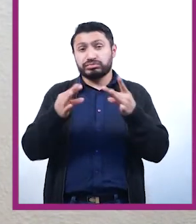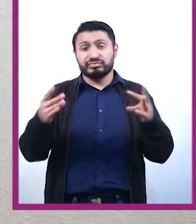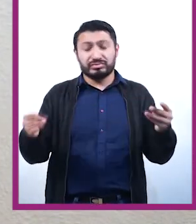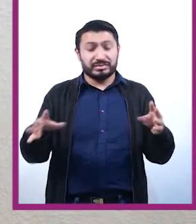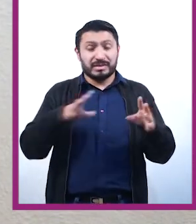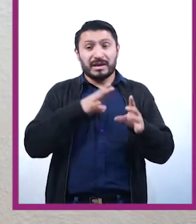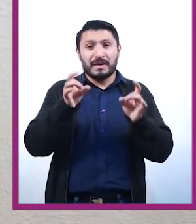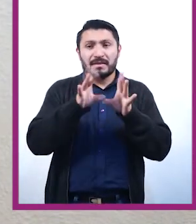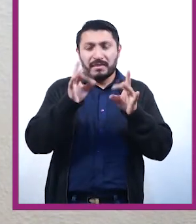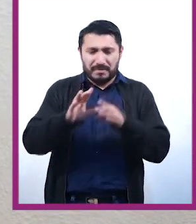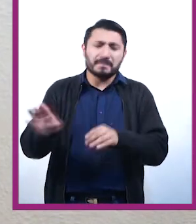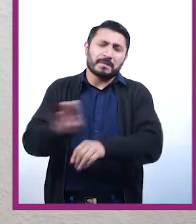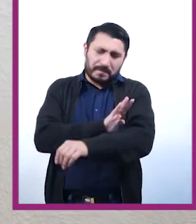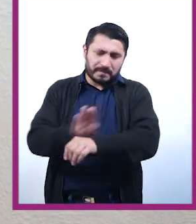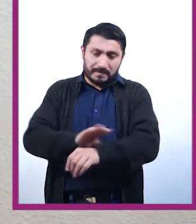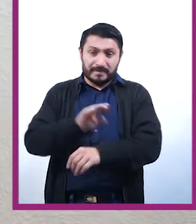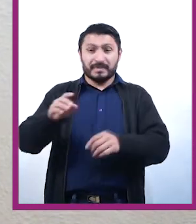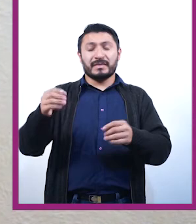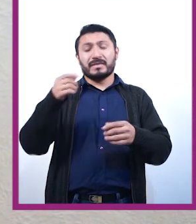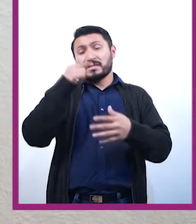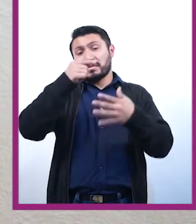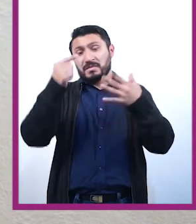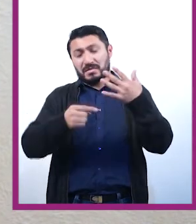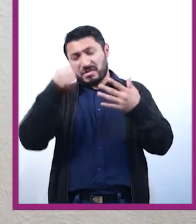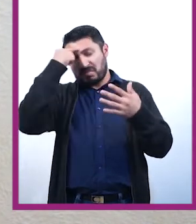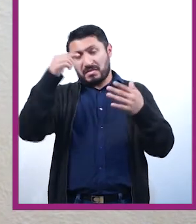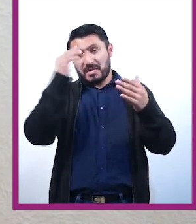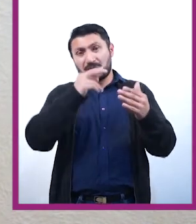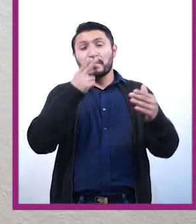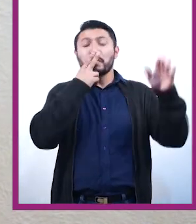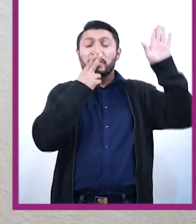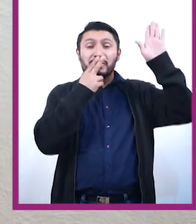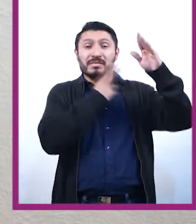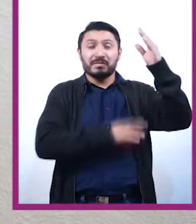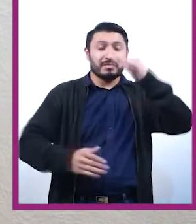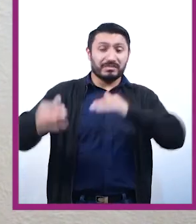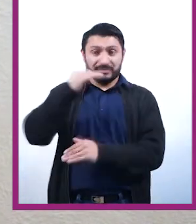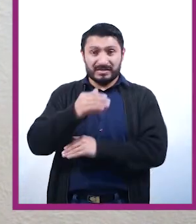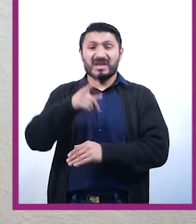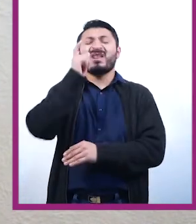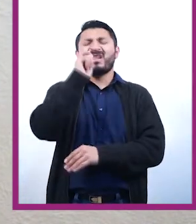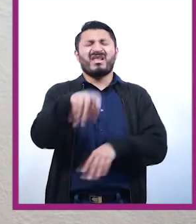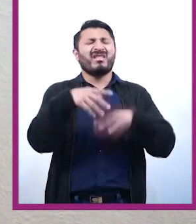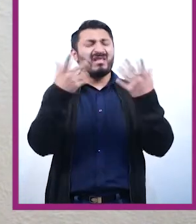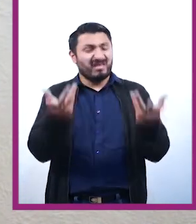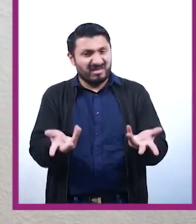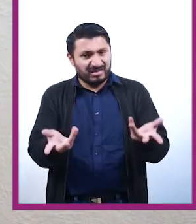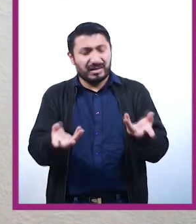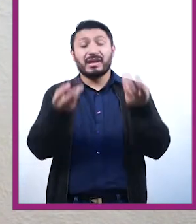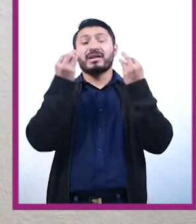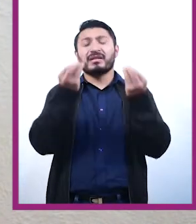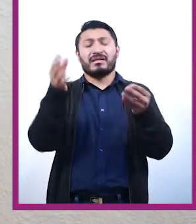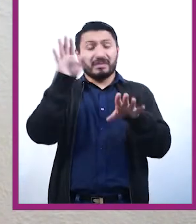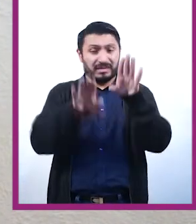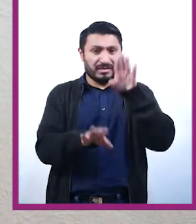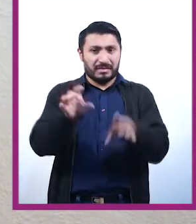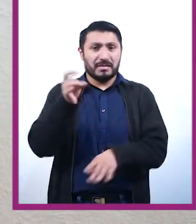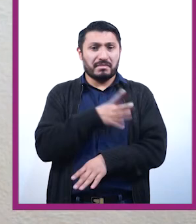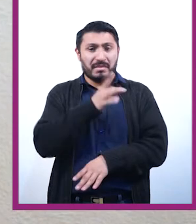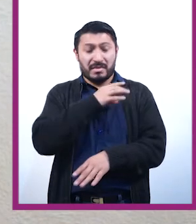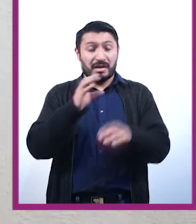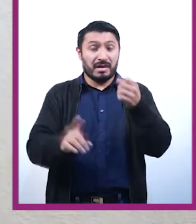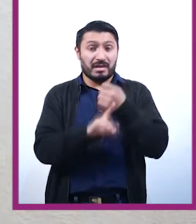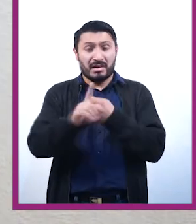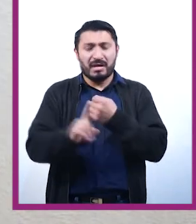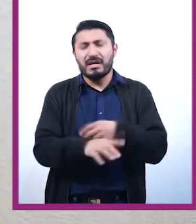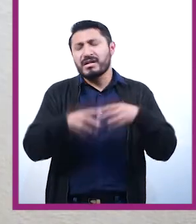condiciones favorables, entre otras cosas, para el ascenso del nazismo. ¿Qué quiere decir esto? Que muchas veces el miedo a la crisis